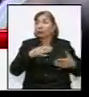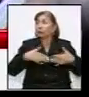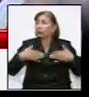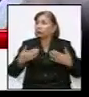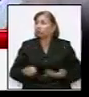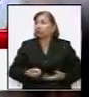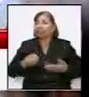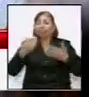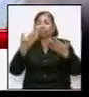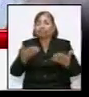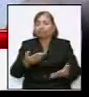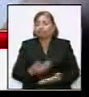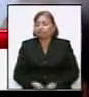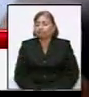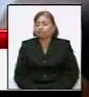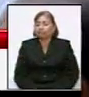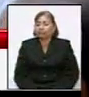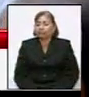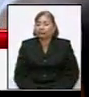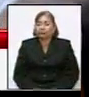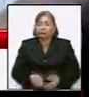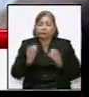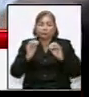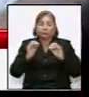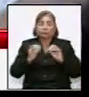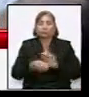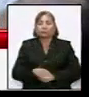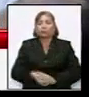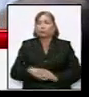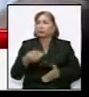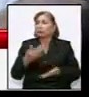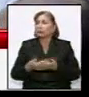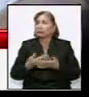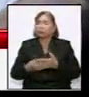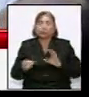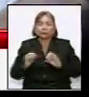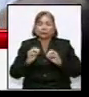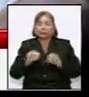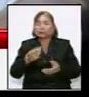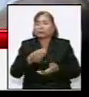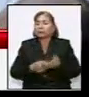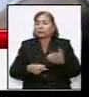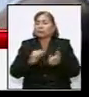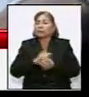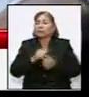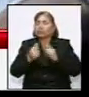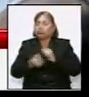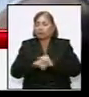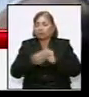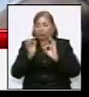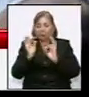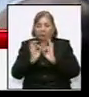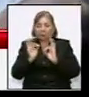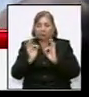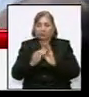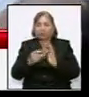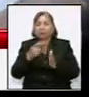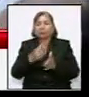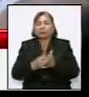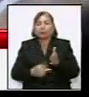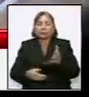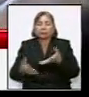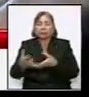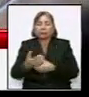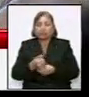entregar de los aportes que se han manifestado y qué es lo que se va a cambiar una específicamente qué es lo que estaban